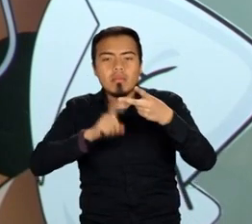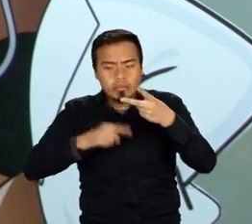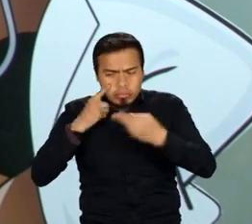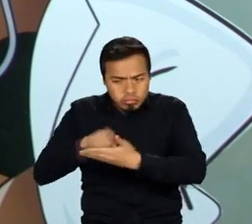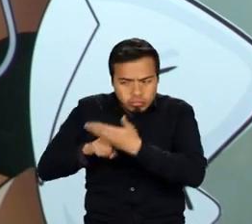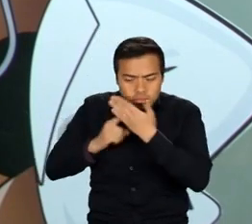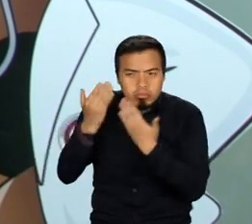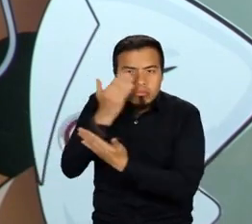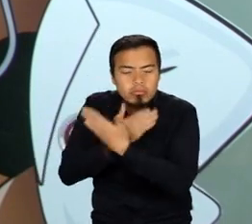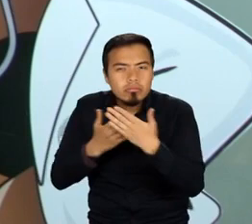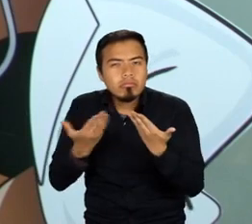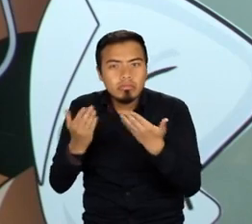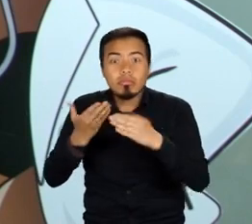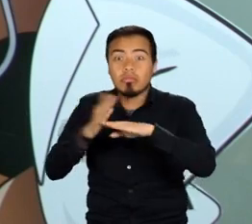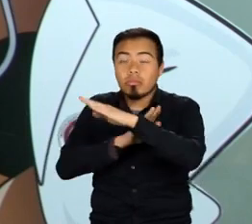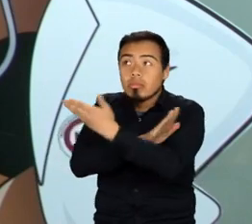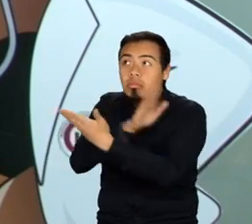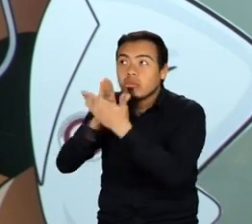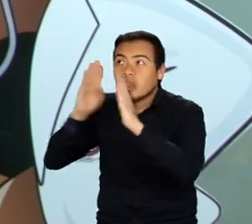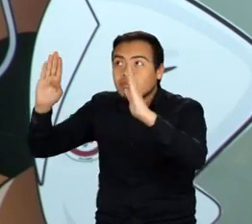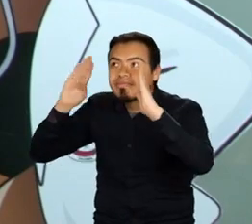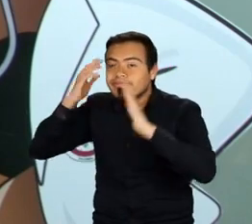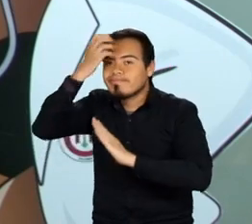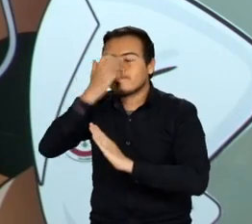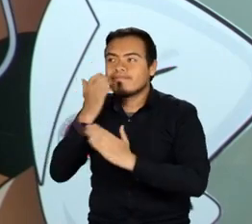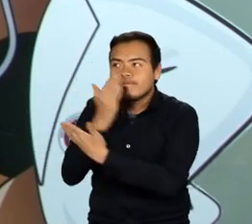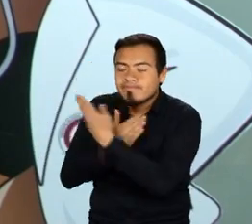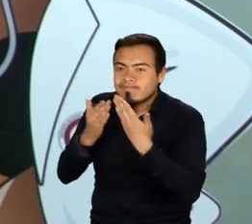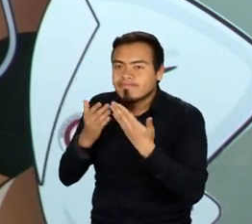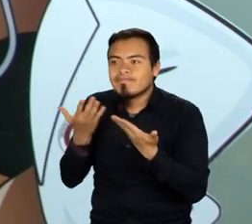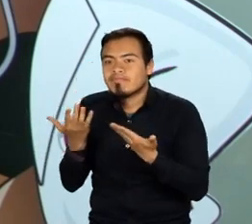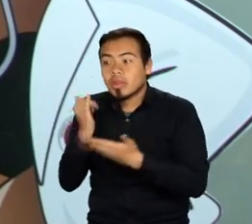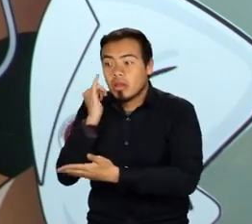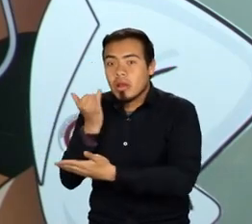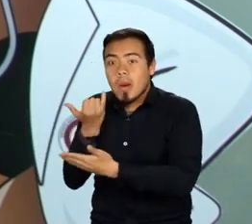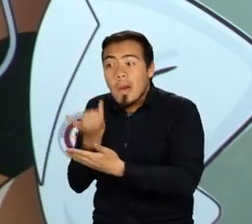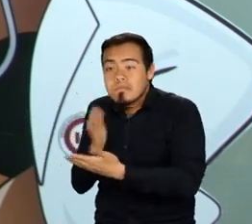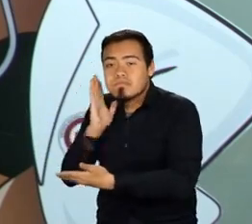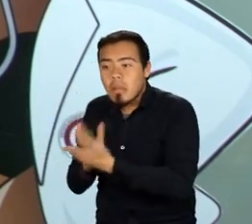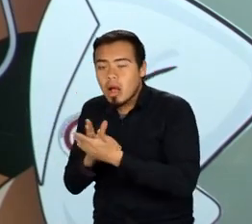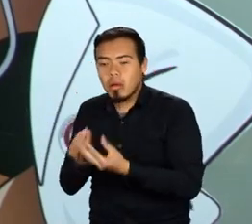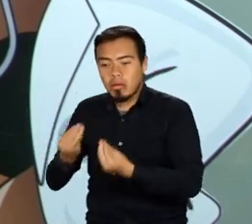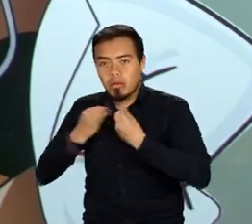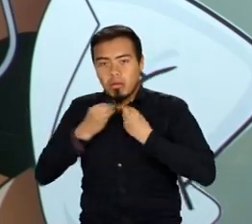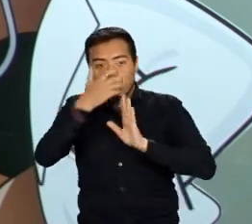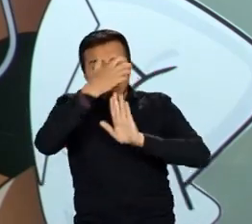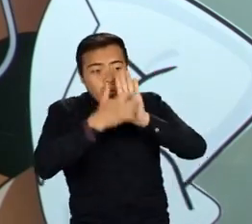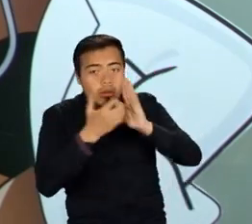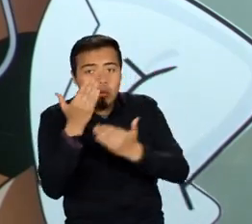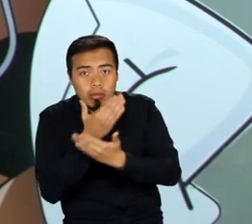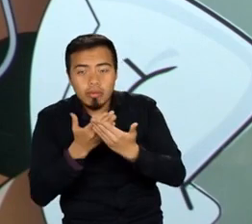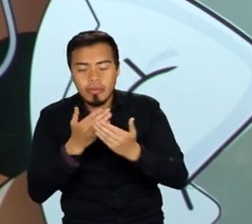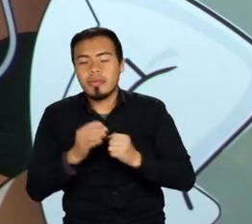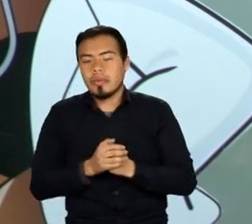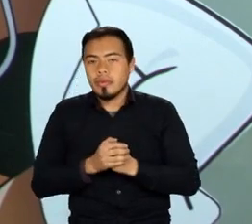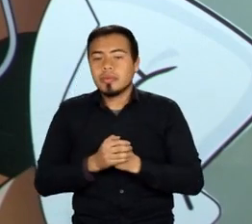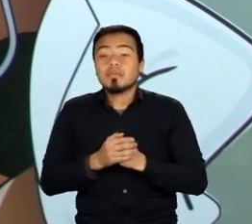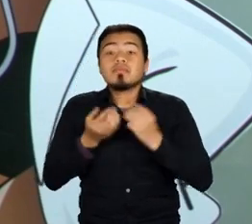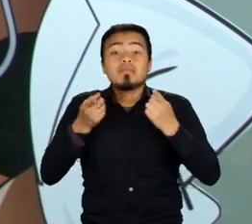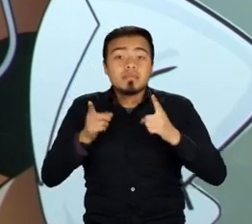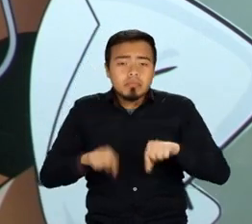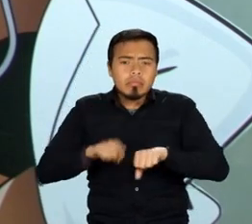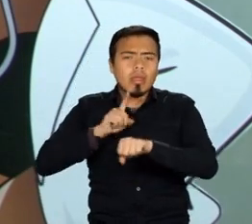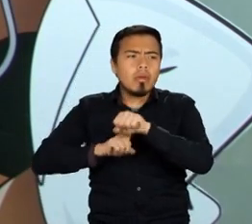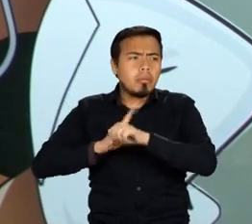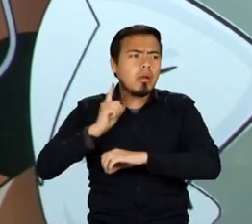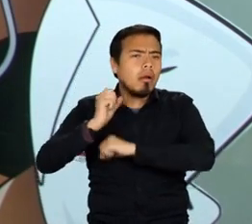momento en la consulta que se hace, pues de la aparición de los síntomas al diagnóstico. Y pues se sabe que a través